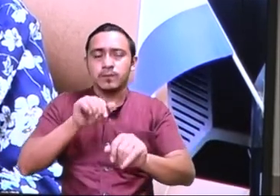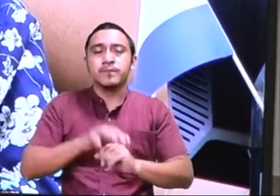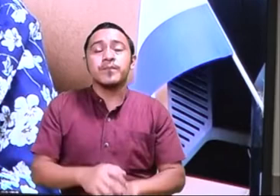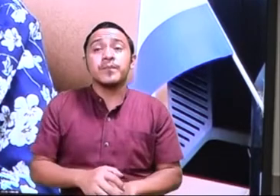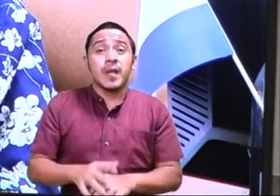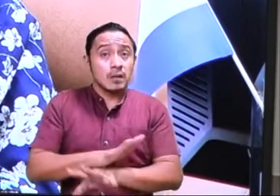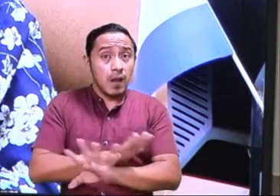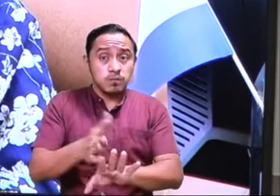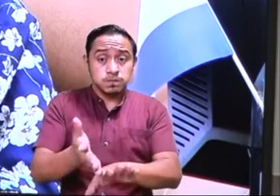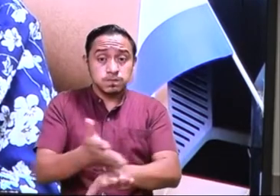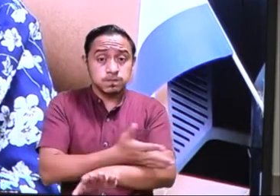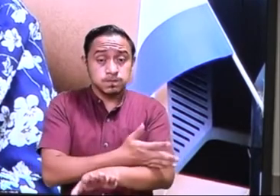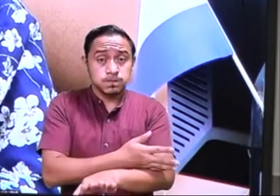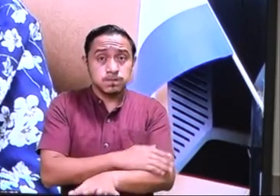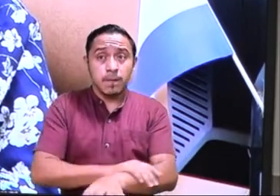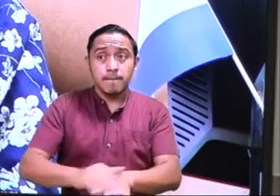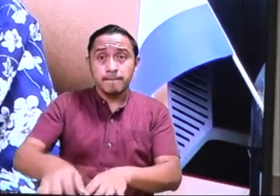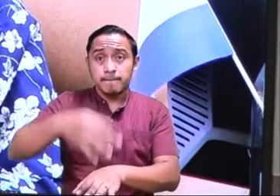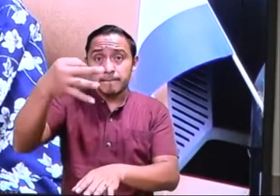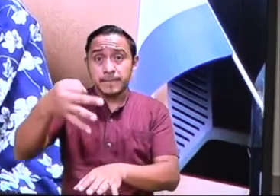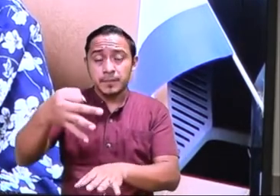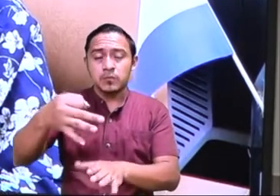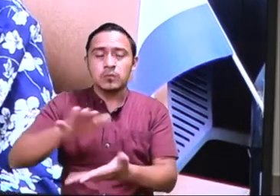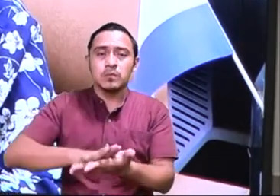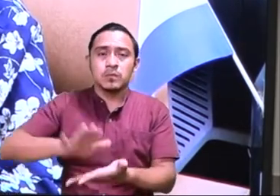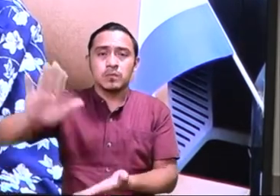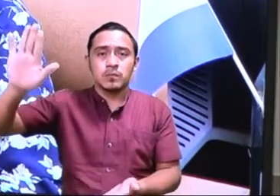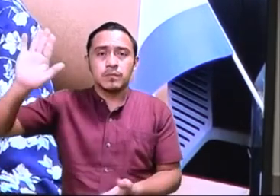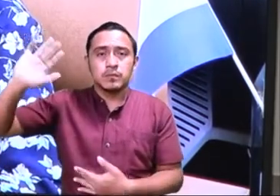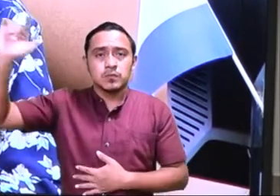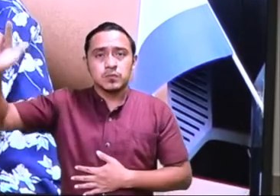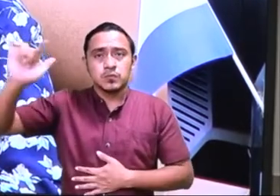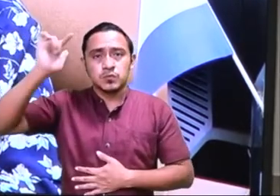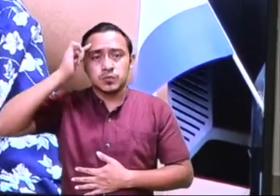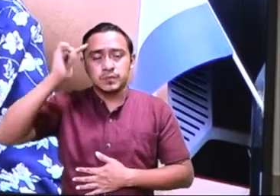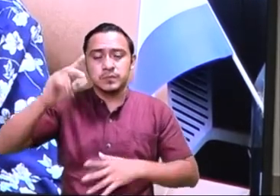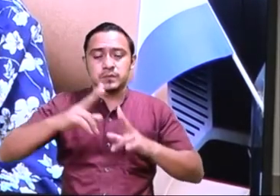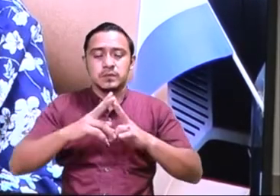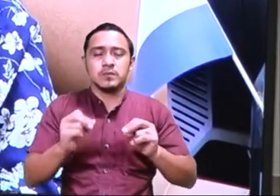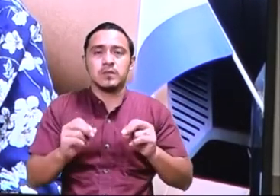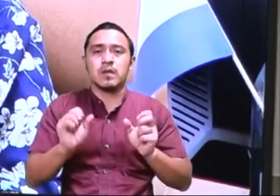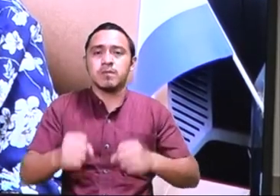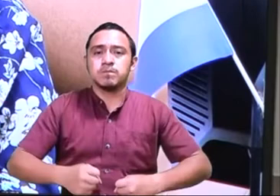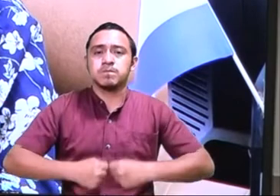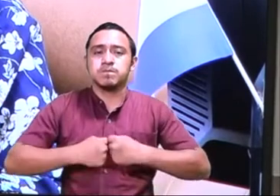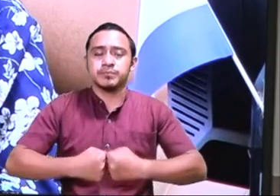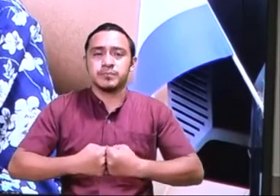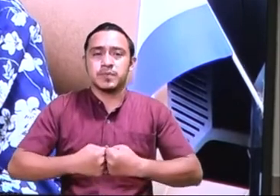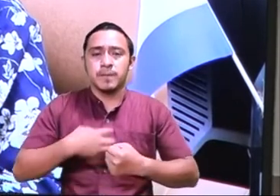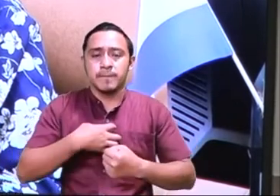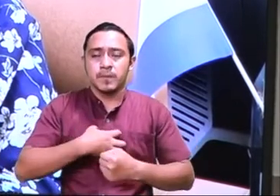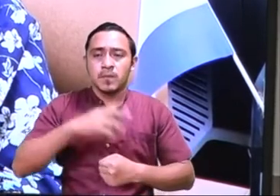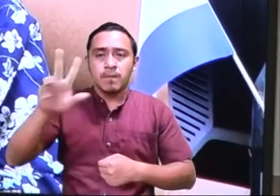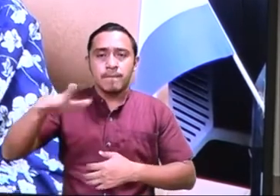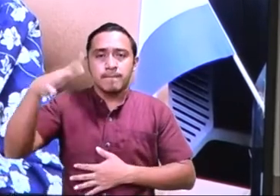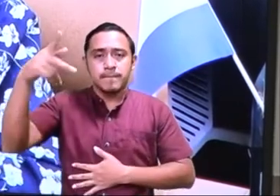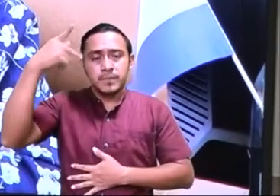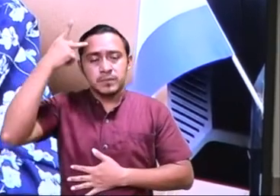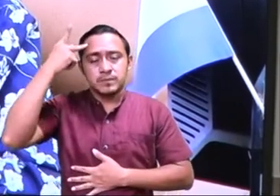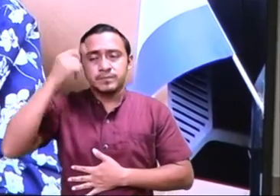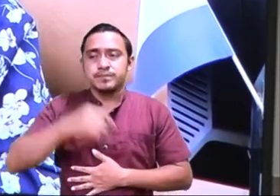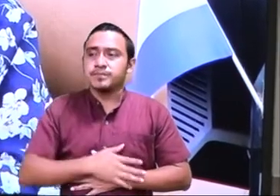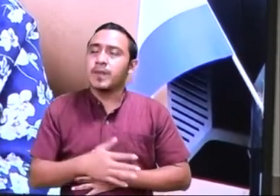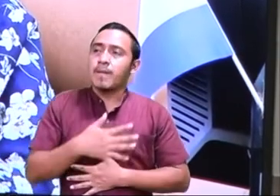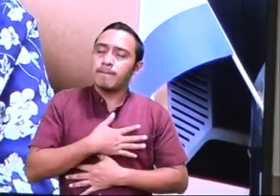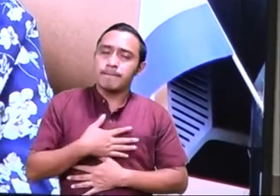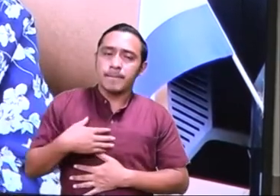lo anterior reafirmó el compromiso del gobierno nicaragüense por fortalecer su política exterior, mejorar sus